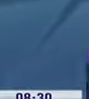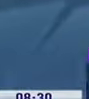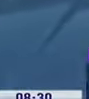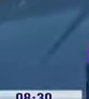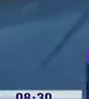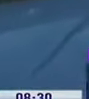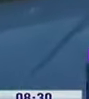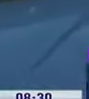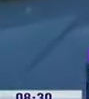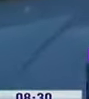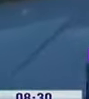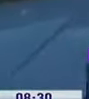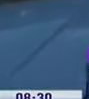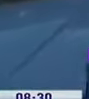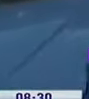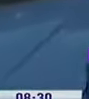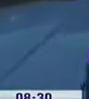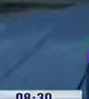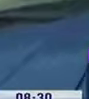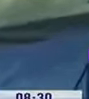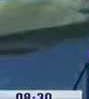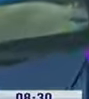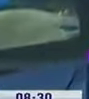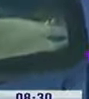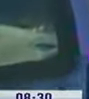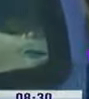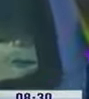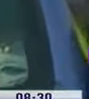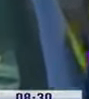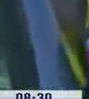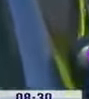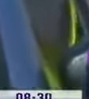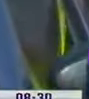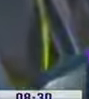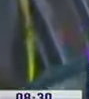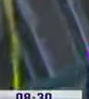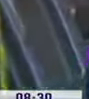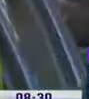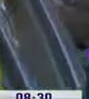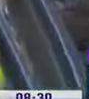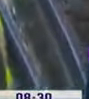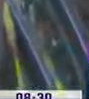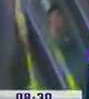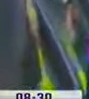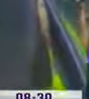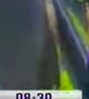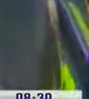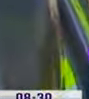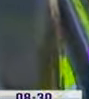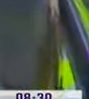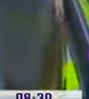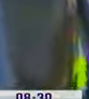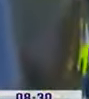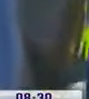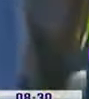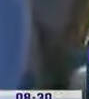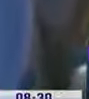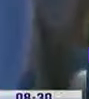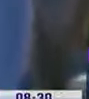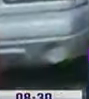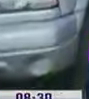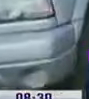¡Temas! ¿Cómo le va, vecinito? ¿Qué hace, vecinito? ¿Qué anda haciendo? Trabajando, po, para poder comer. Qué bueno que trabaje para que pueda